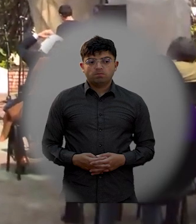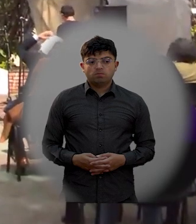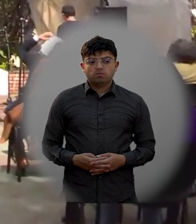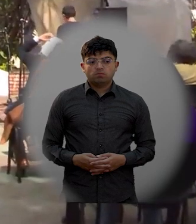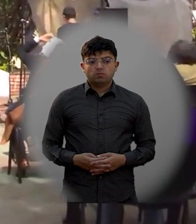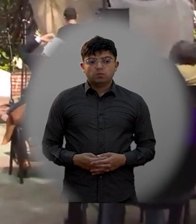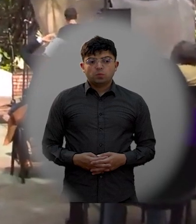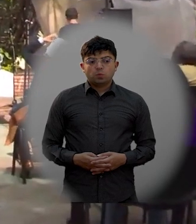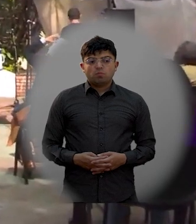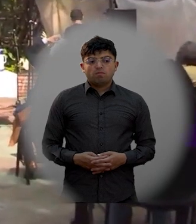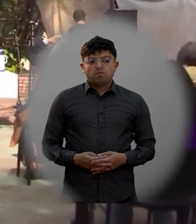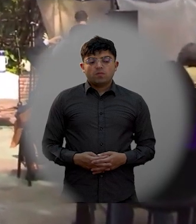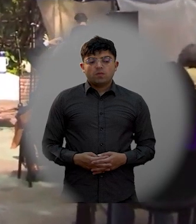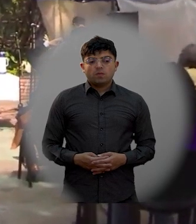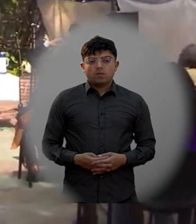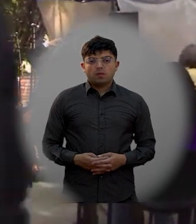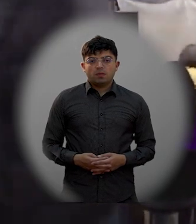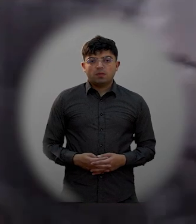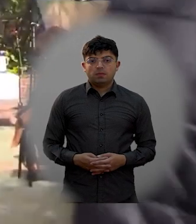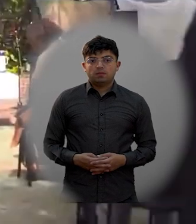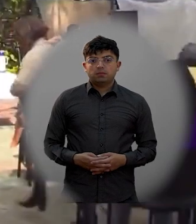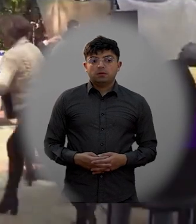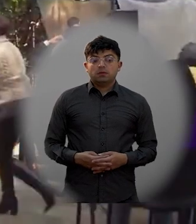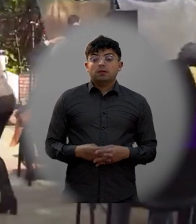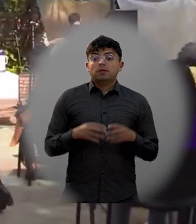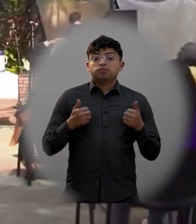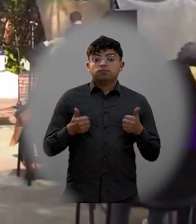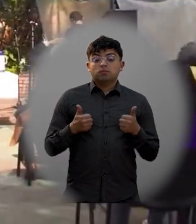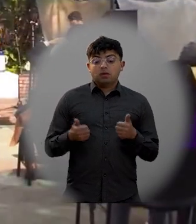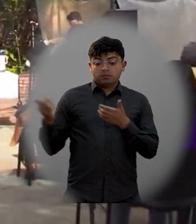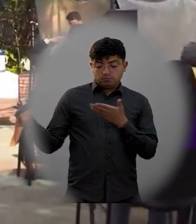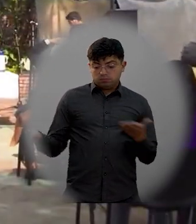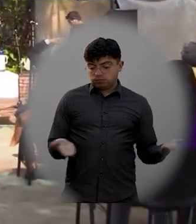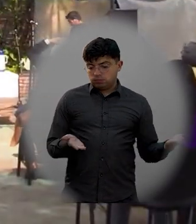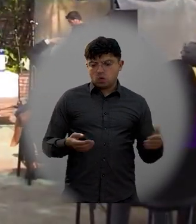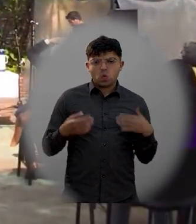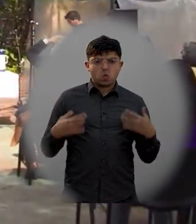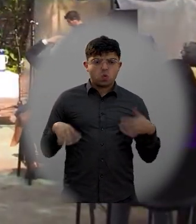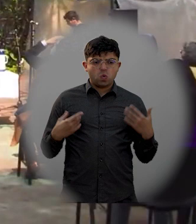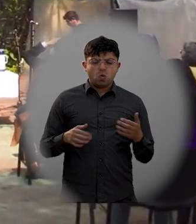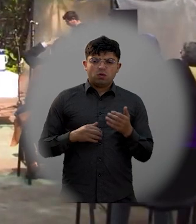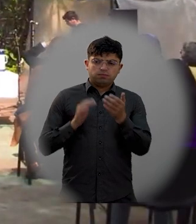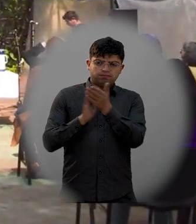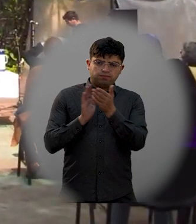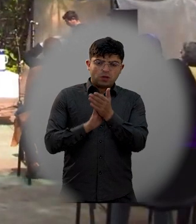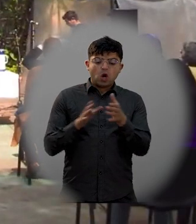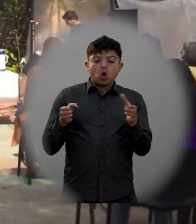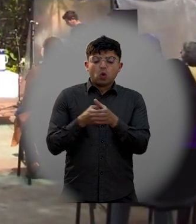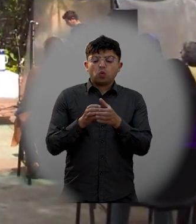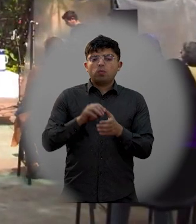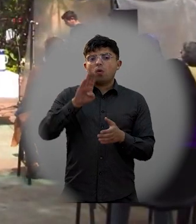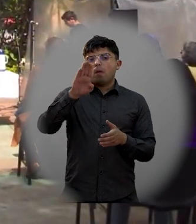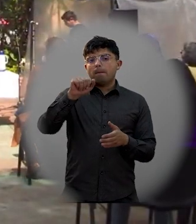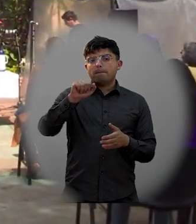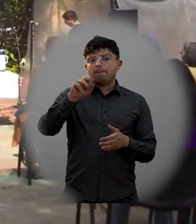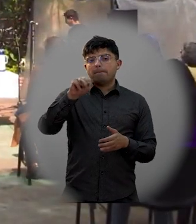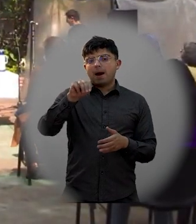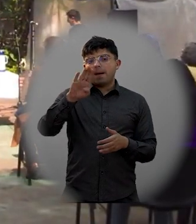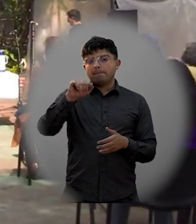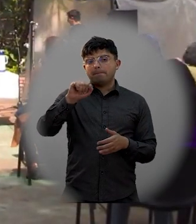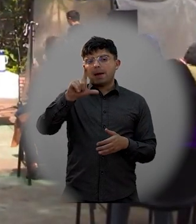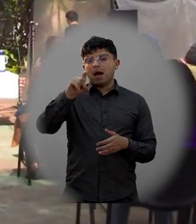llama el grupo? Bambalú. Bueno, recibamos entonces con un aplauso al grupo Bambalú.